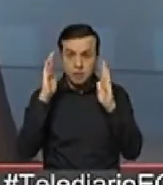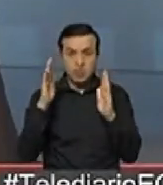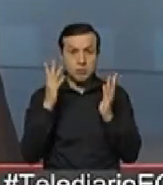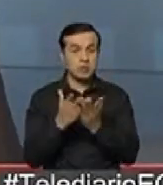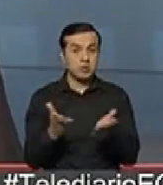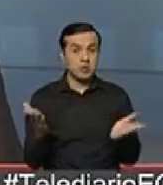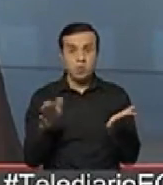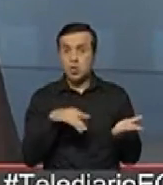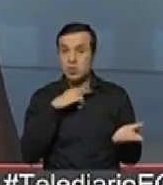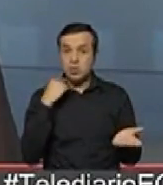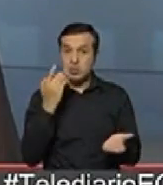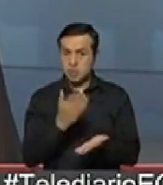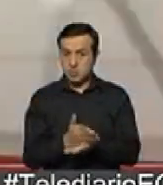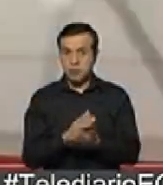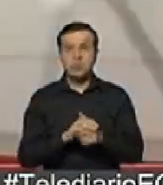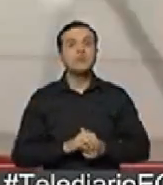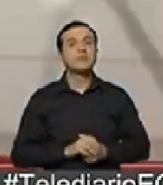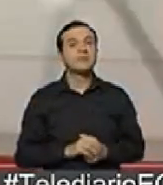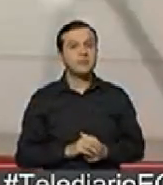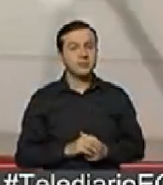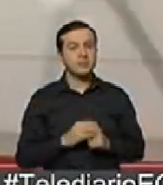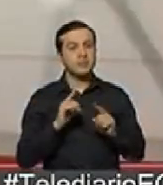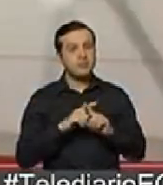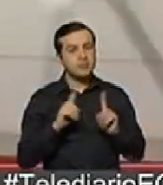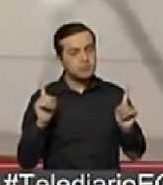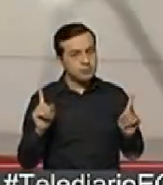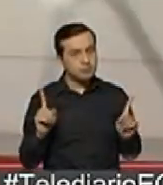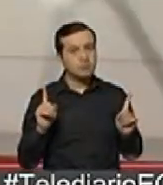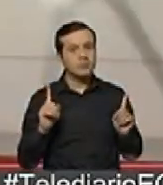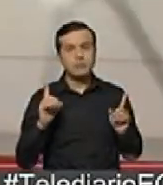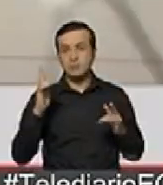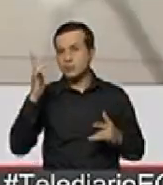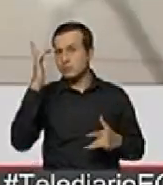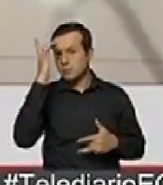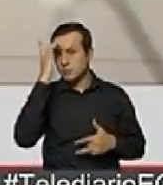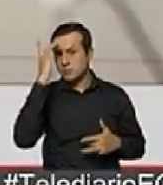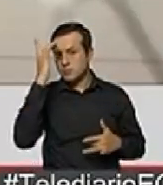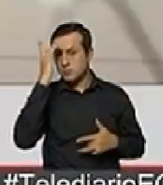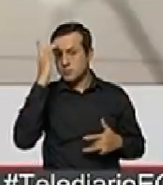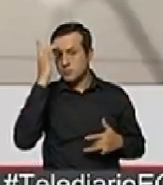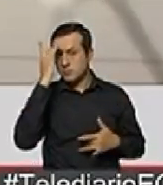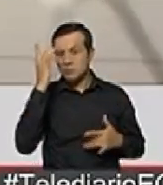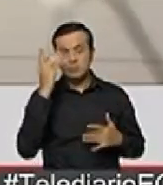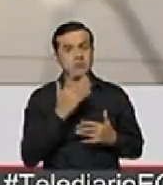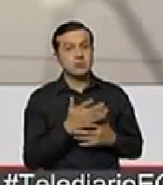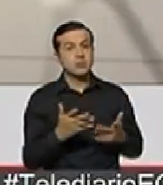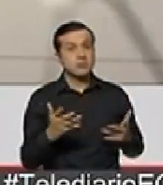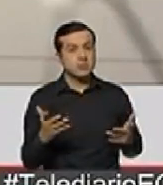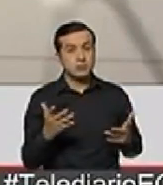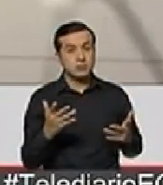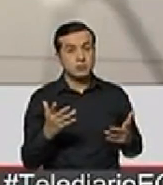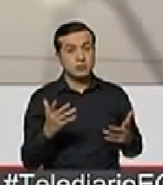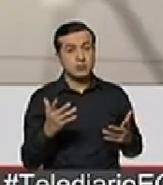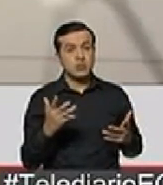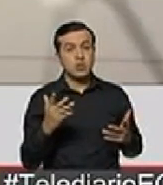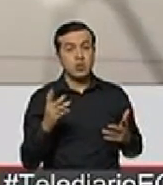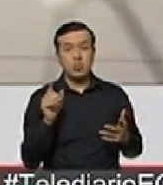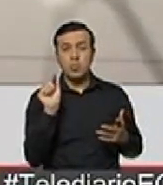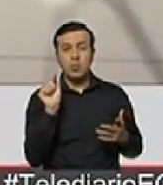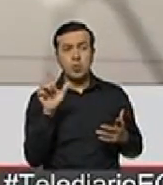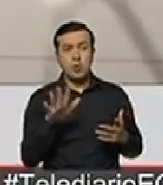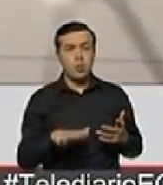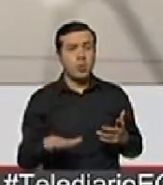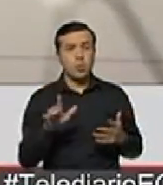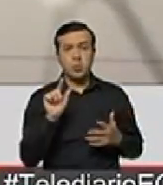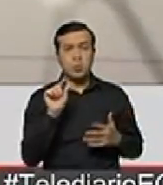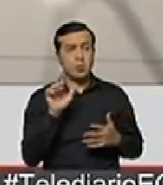prevenir la muerte. Sí, pero es una enfermedad con escasa presencia